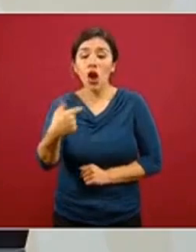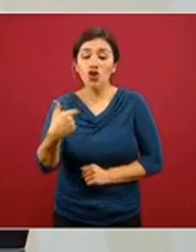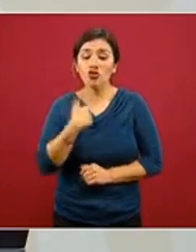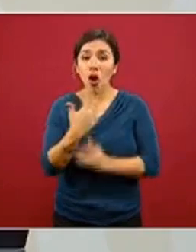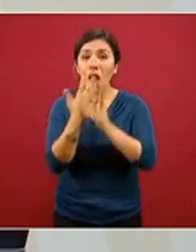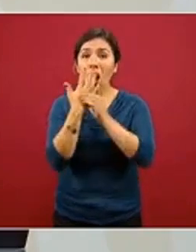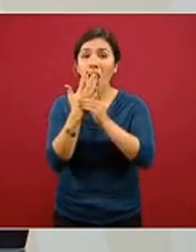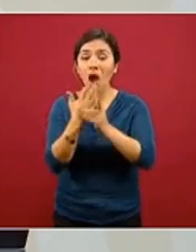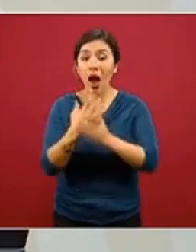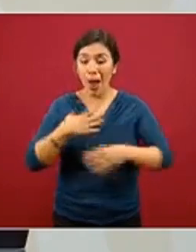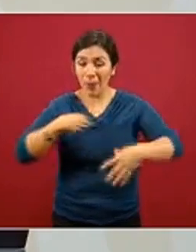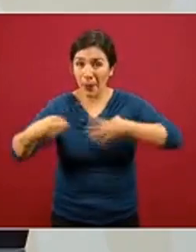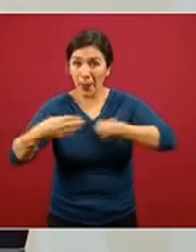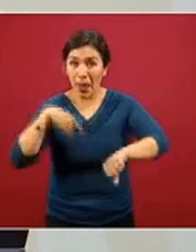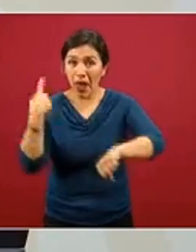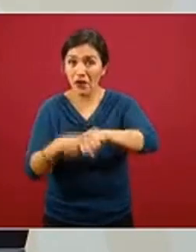junio